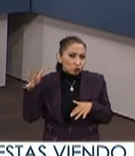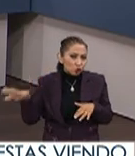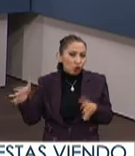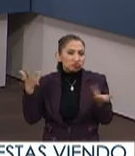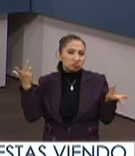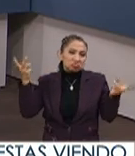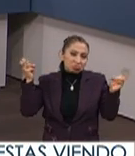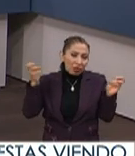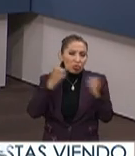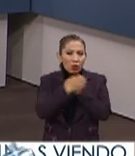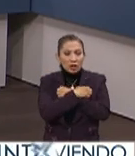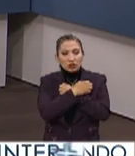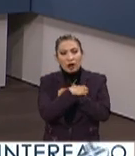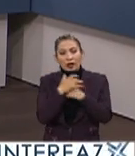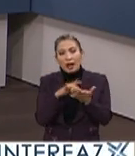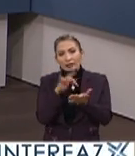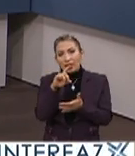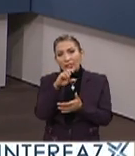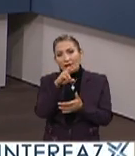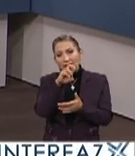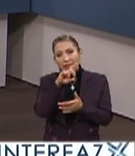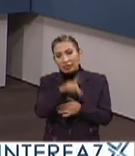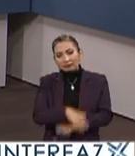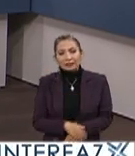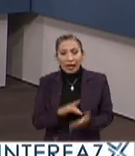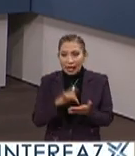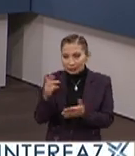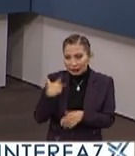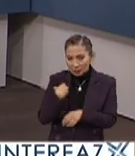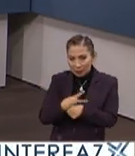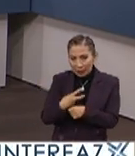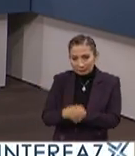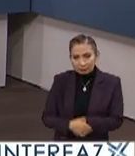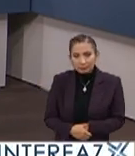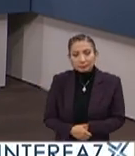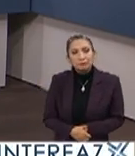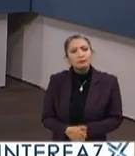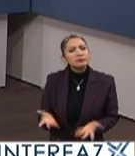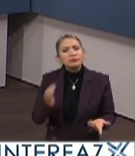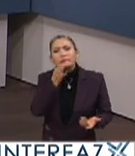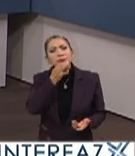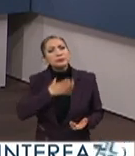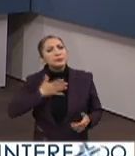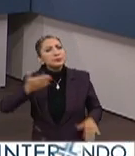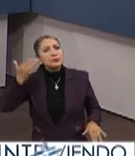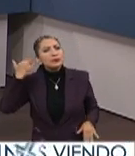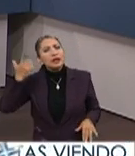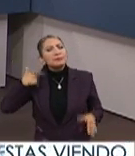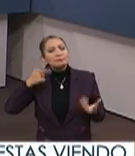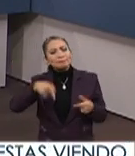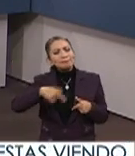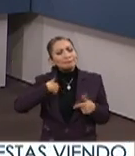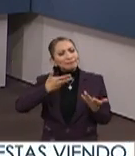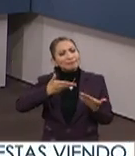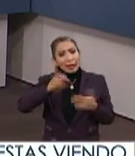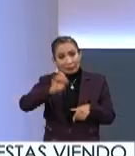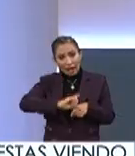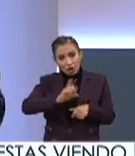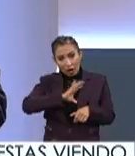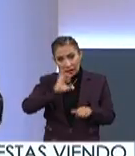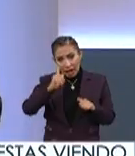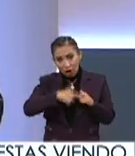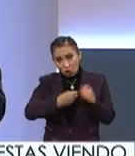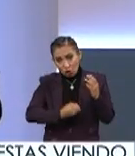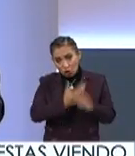en términos educativos. Gracias, David, por estar con nosotros. Gracias a ustedes. Un placer saludarte. Nos decías antes de entrar al aire, prácticamente diario hay algo